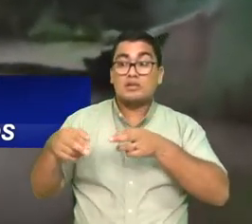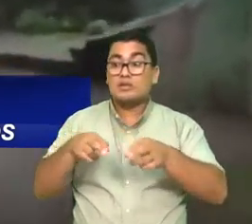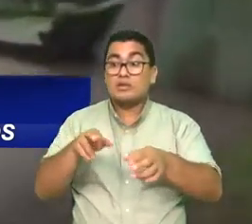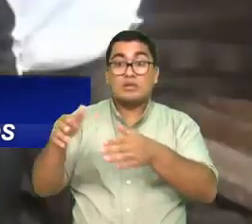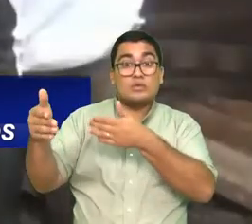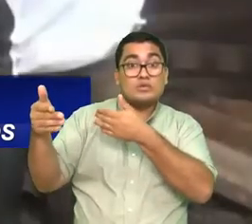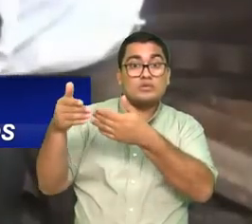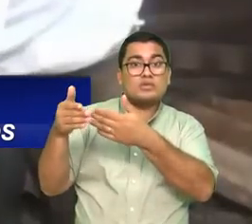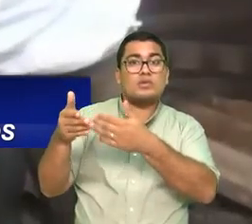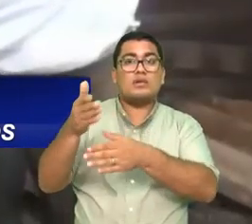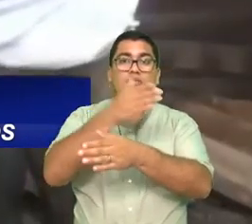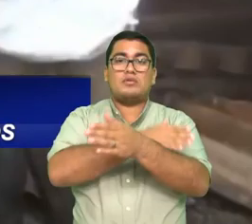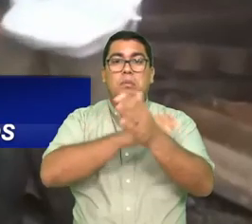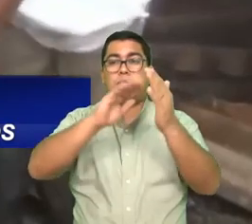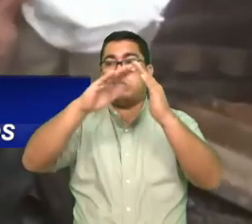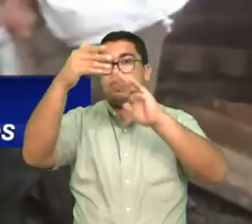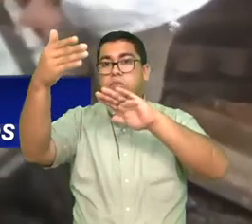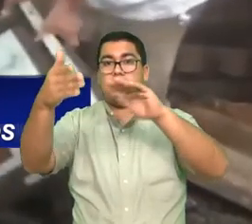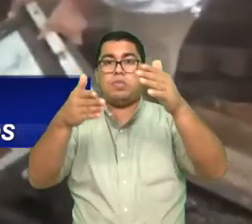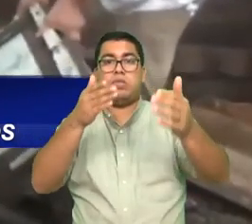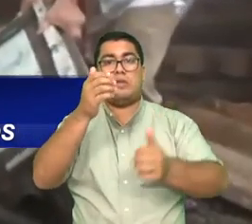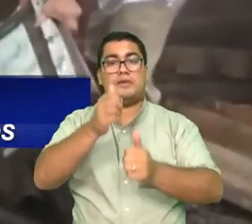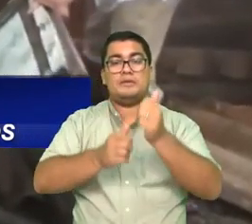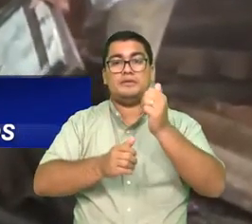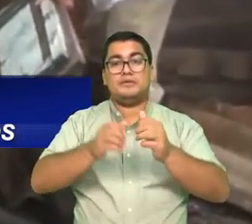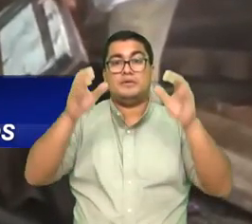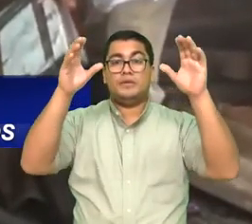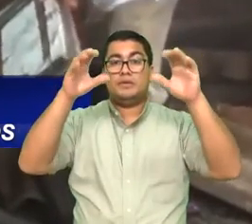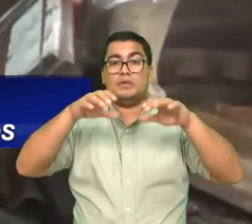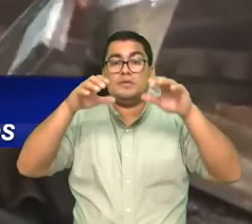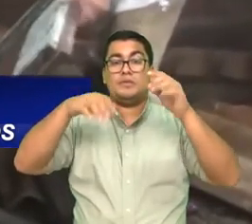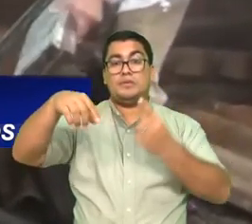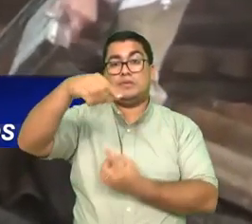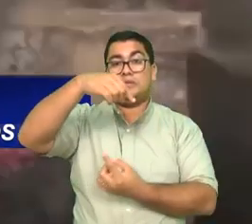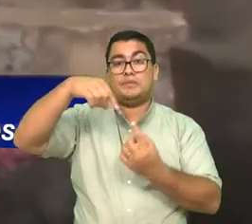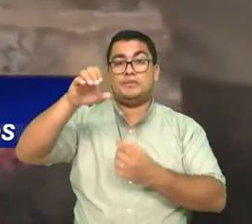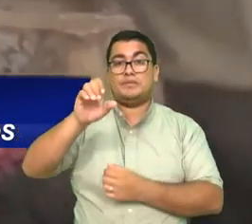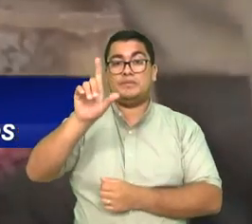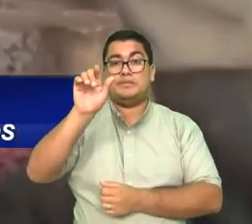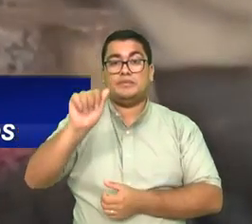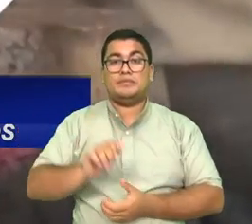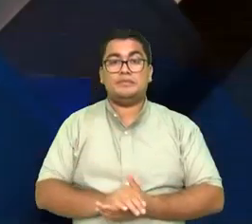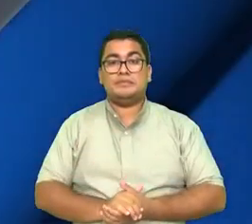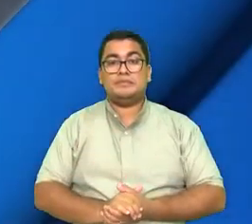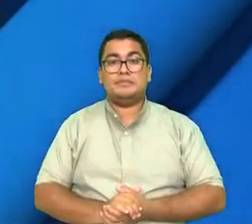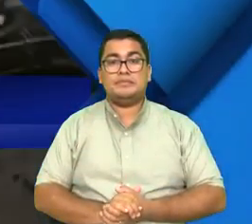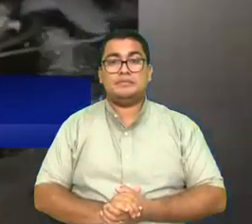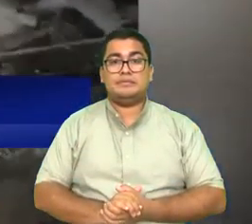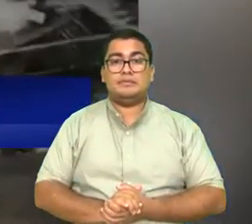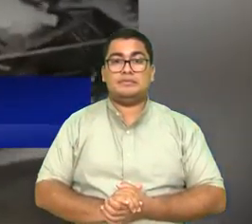daños sufridos en infraestructura por el impacto del huracán ETA.